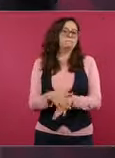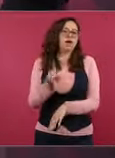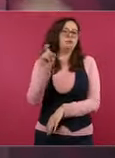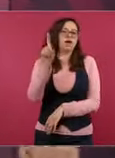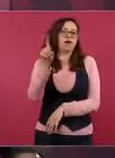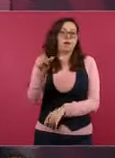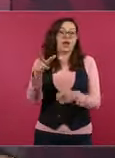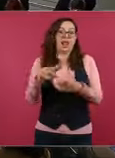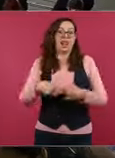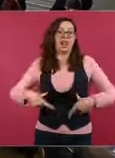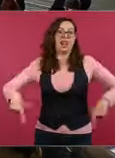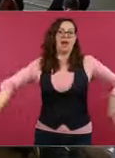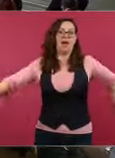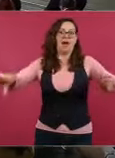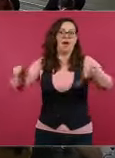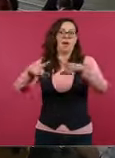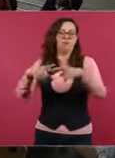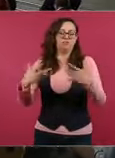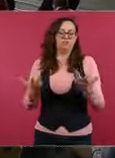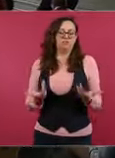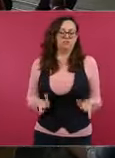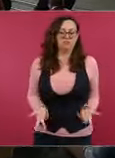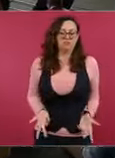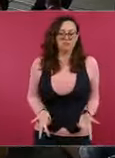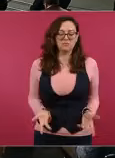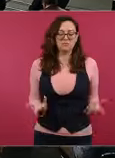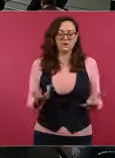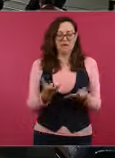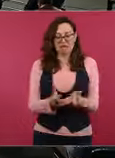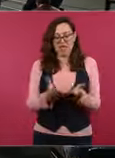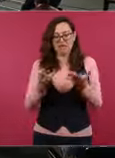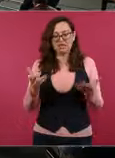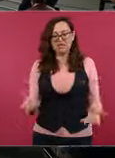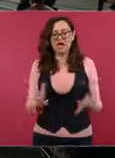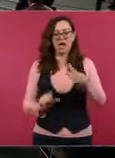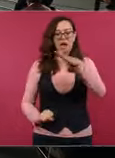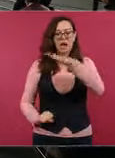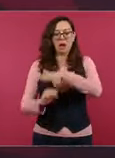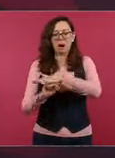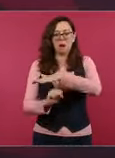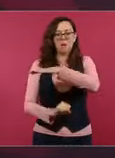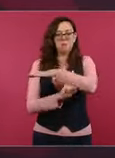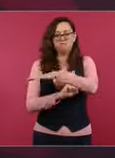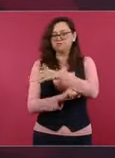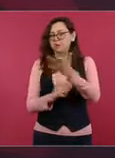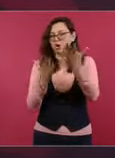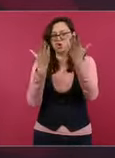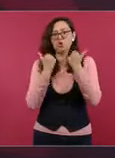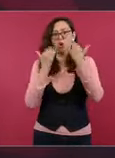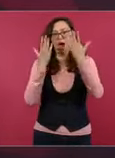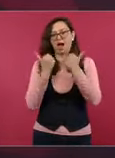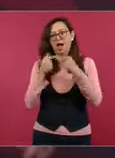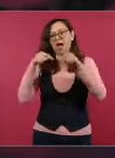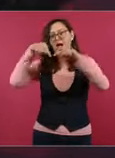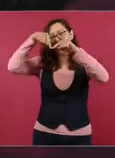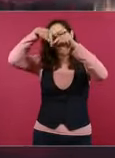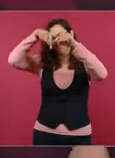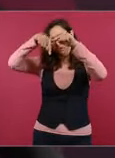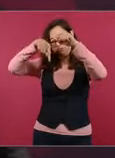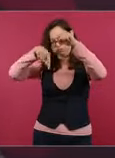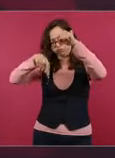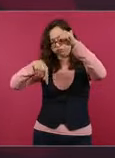Ahí se encuentra tierra firme a los 30, a los 50 metros, todo es